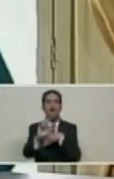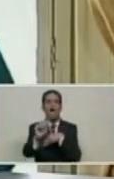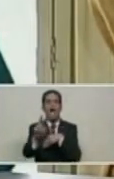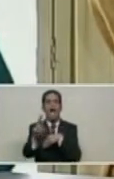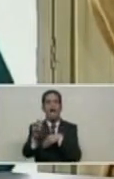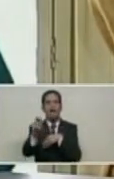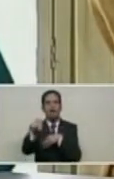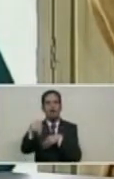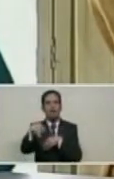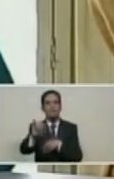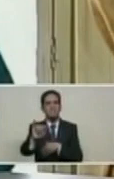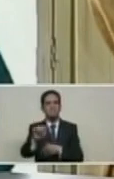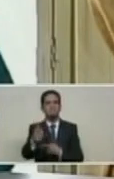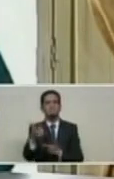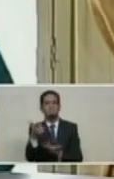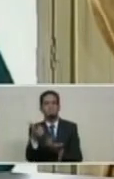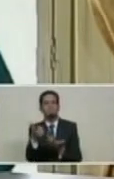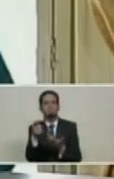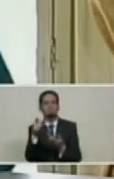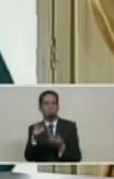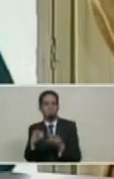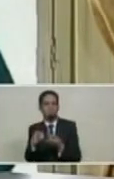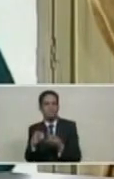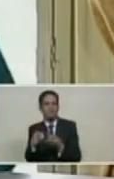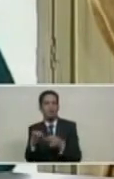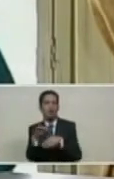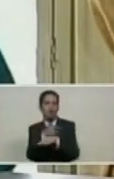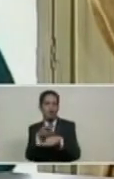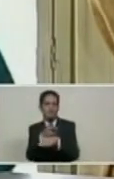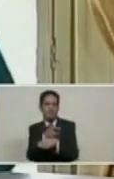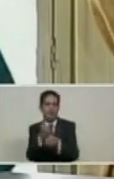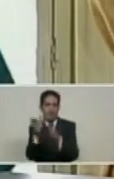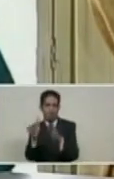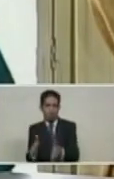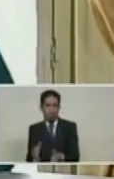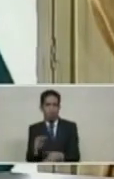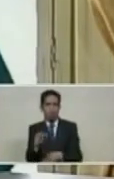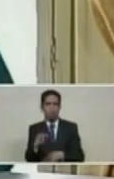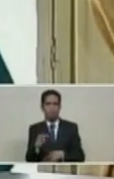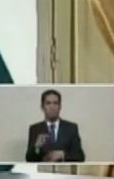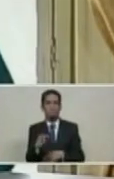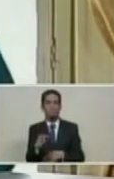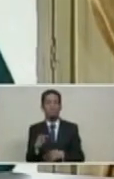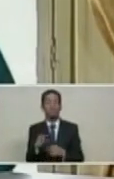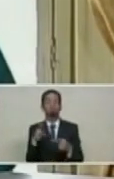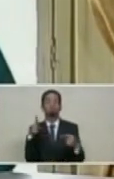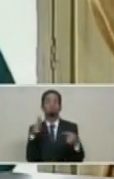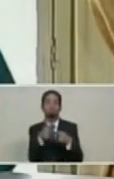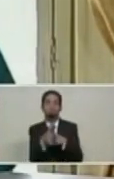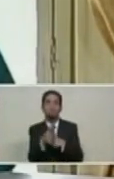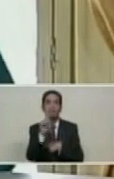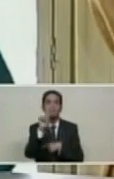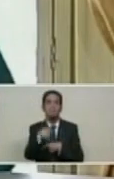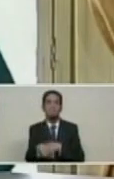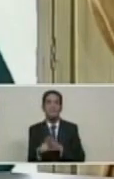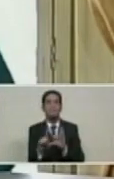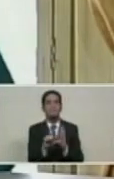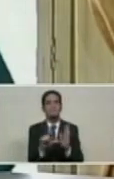encuentra el compañero gobernador Justo Noguera y vamos a inaugurar un